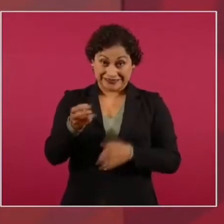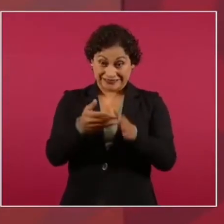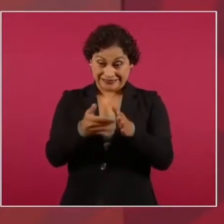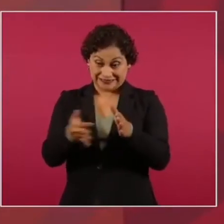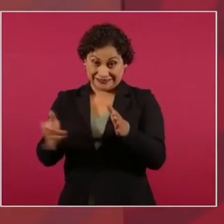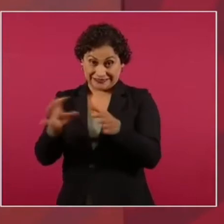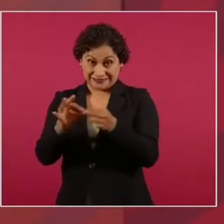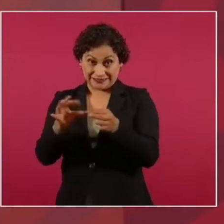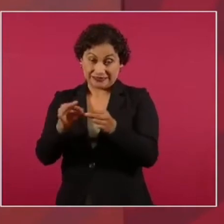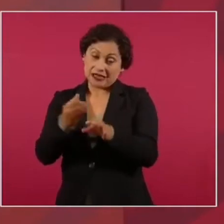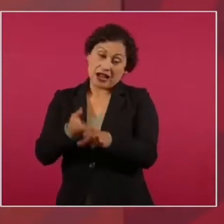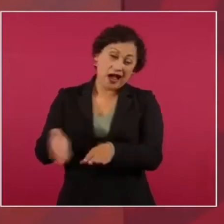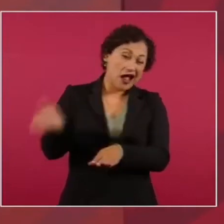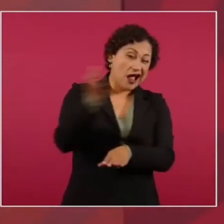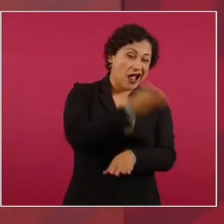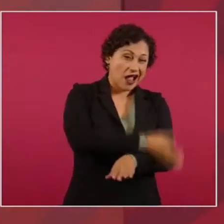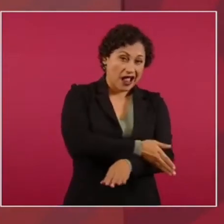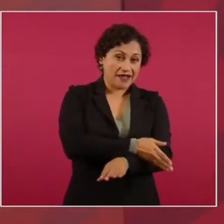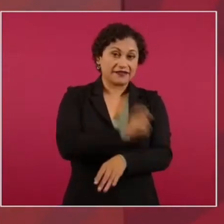los dos